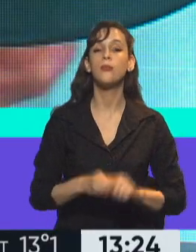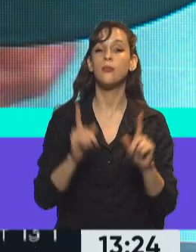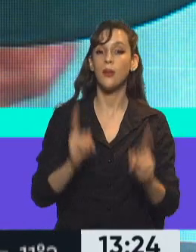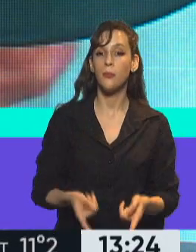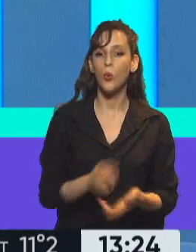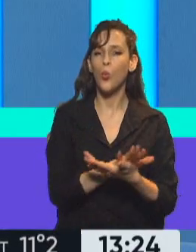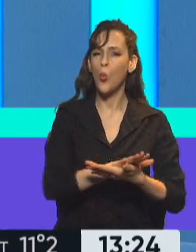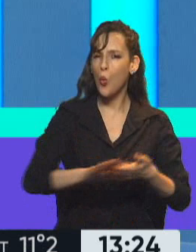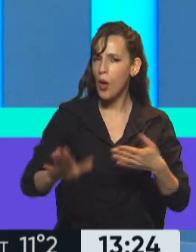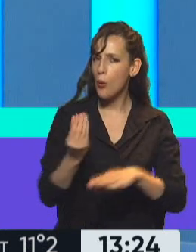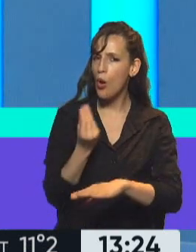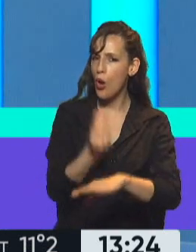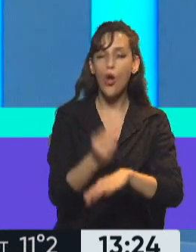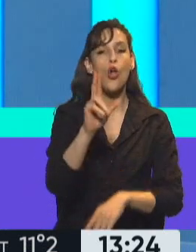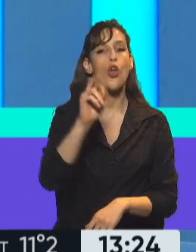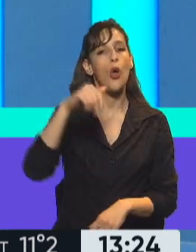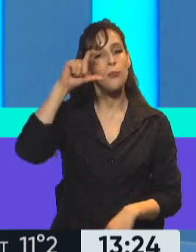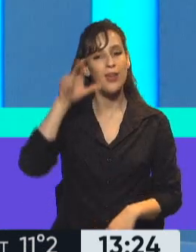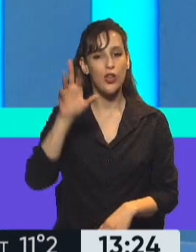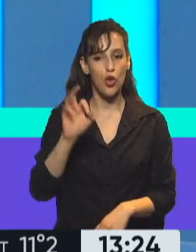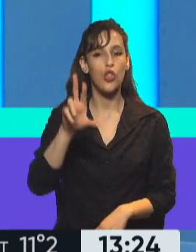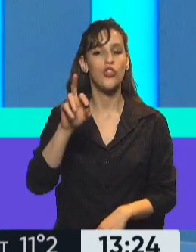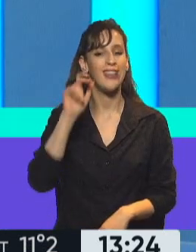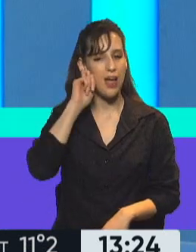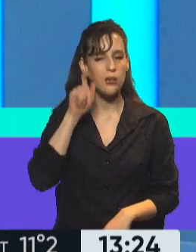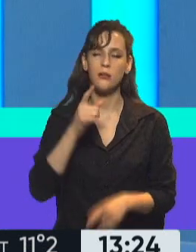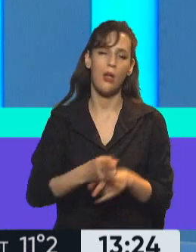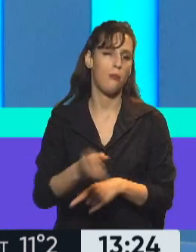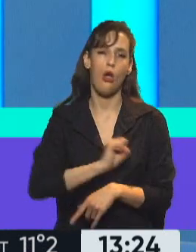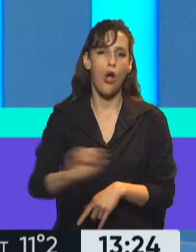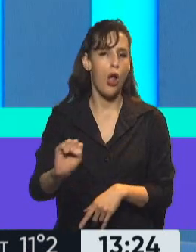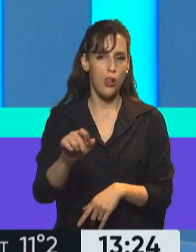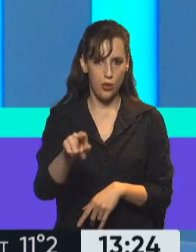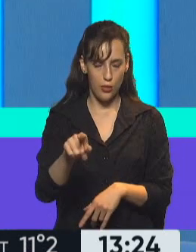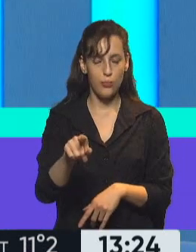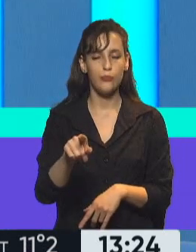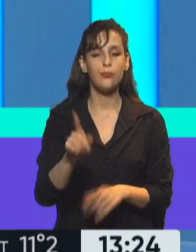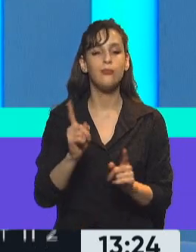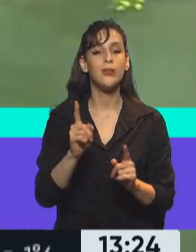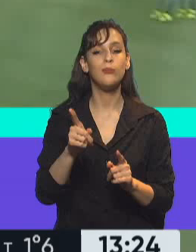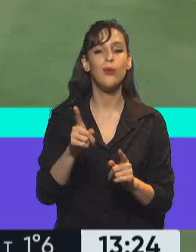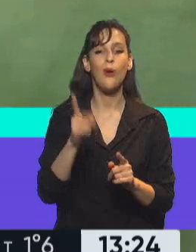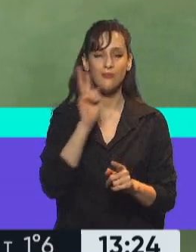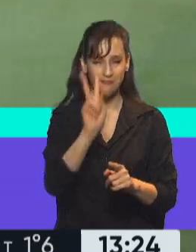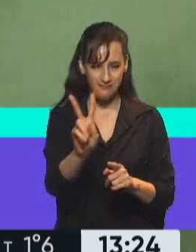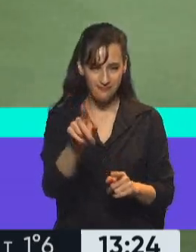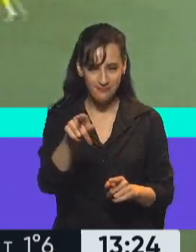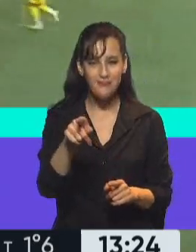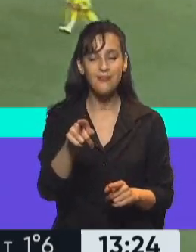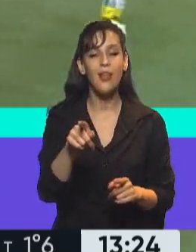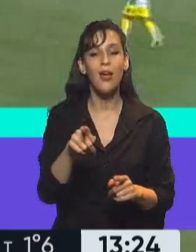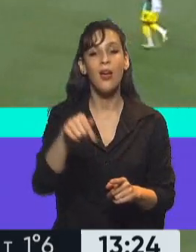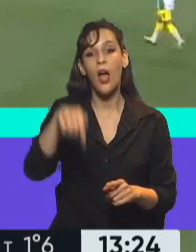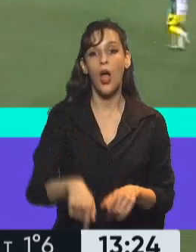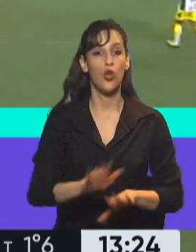Maxi, ¿quién es? Brian Romero, 30 años, goleador, implacable de Defensa y Justicia. Justamente lo tenés ahí atrás porque se está